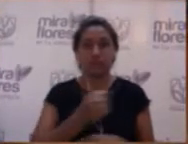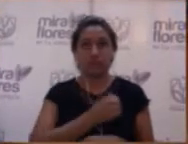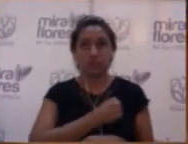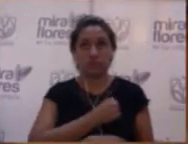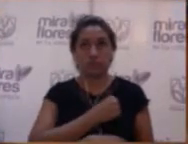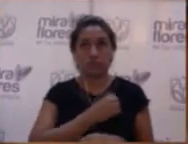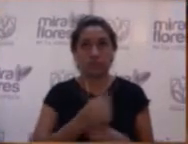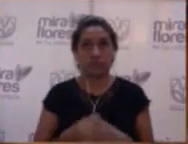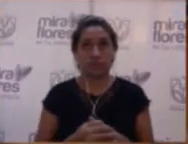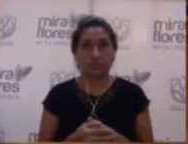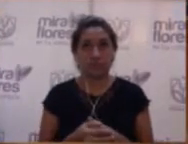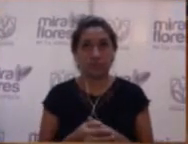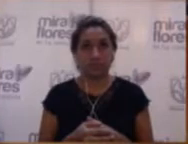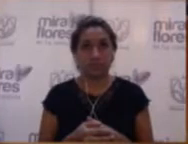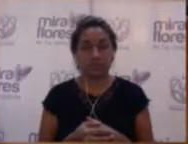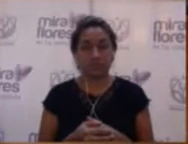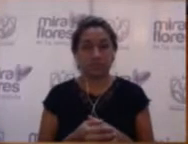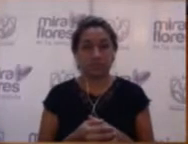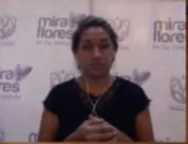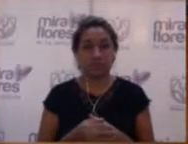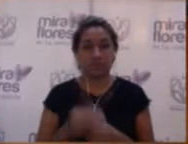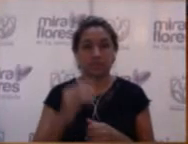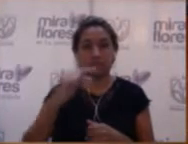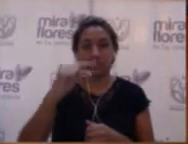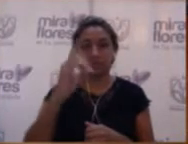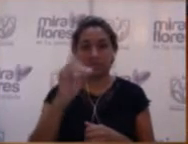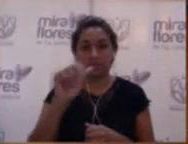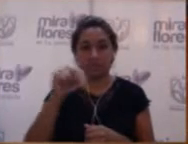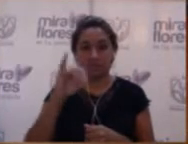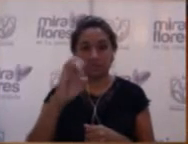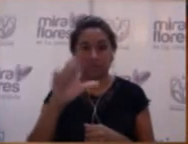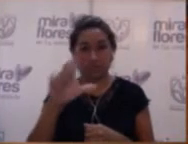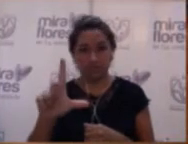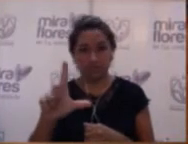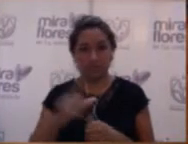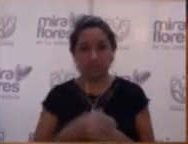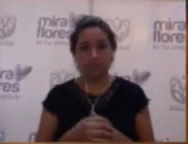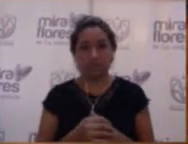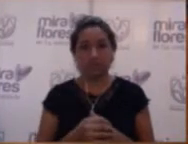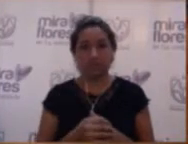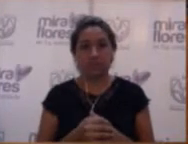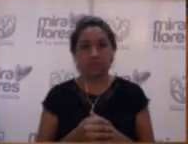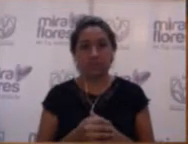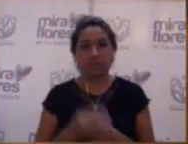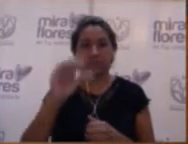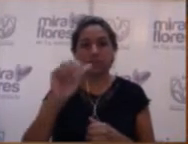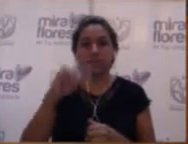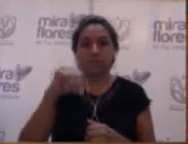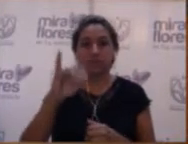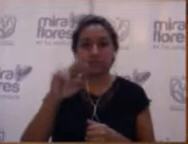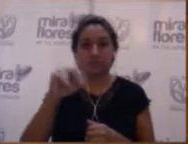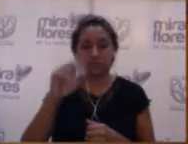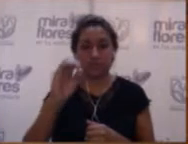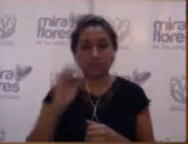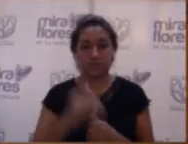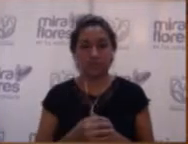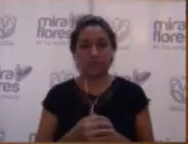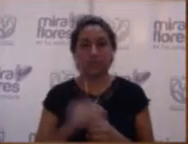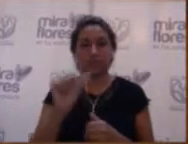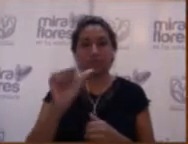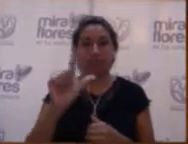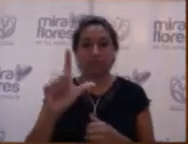Stiglitz Watson, señorita Daniela Lozano Vítor, señora Franca Rey Camino, señor Alfredo